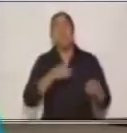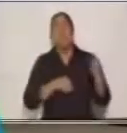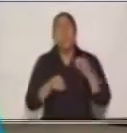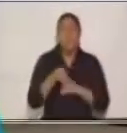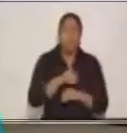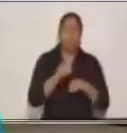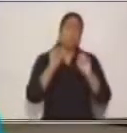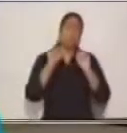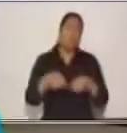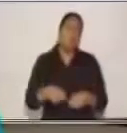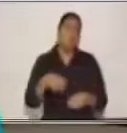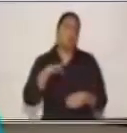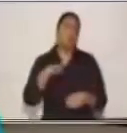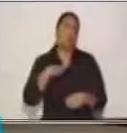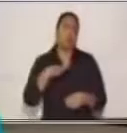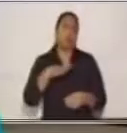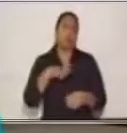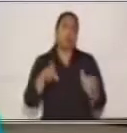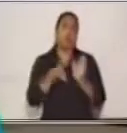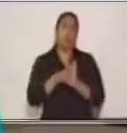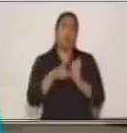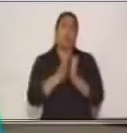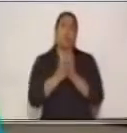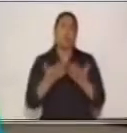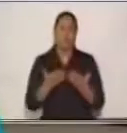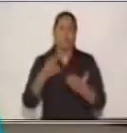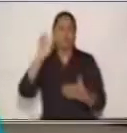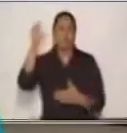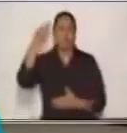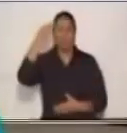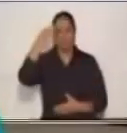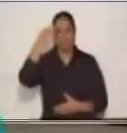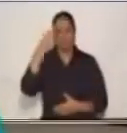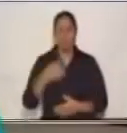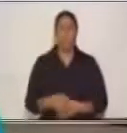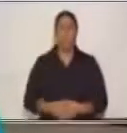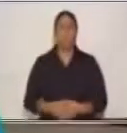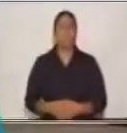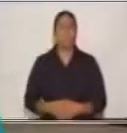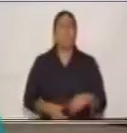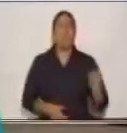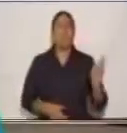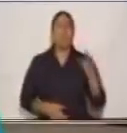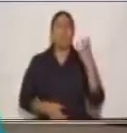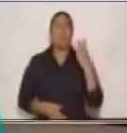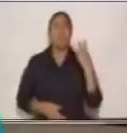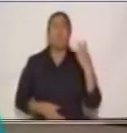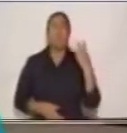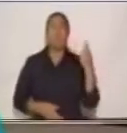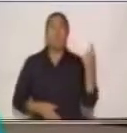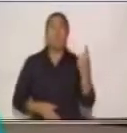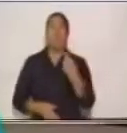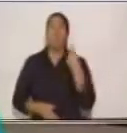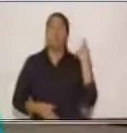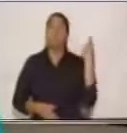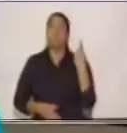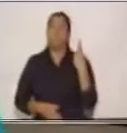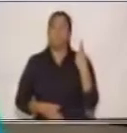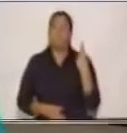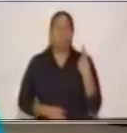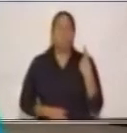la Constitución política. Tres grandes partes que hacen posible